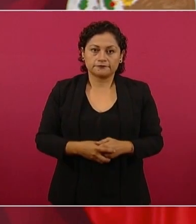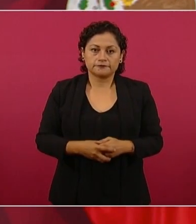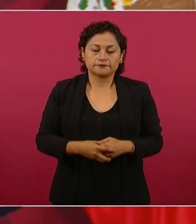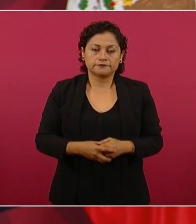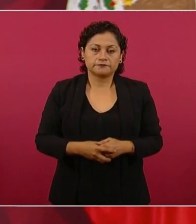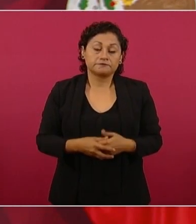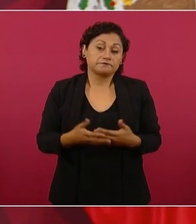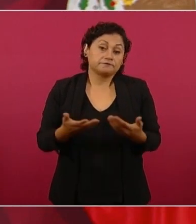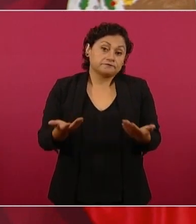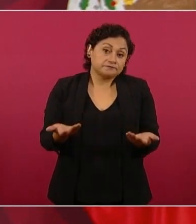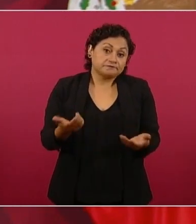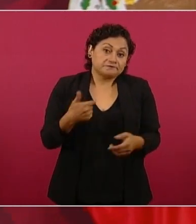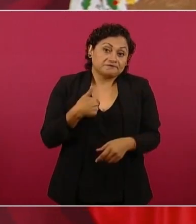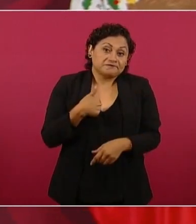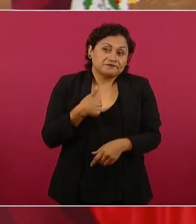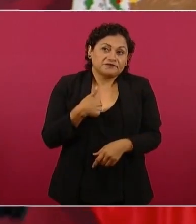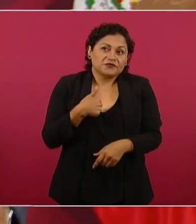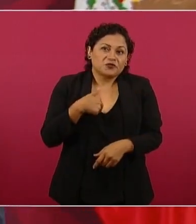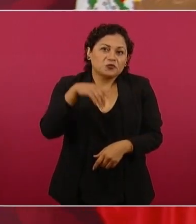Y yo espero que esto siga